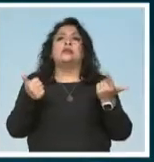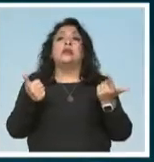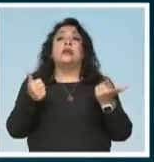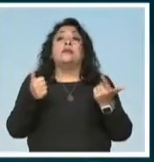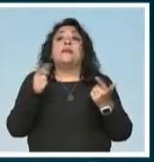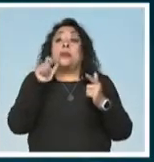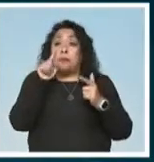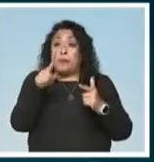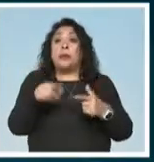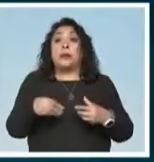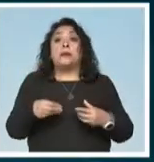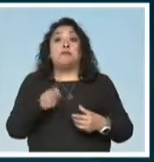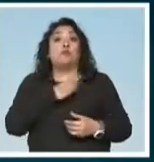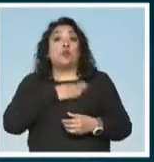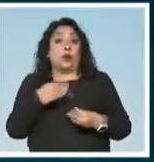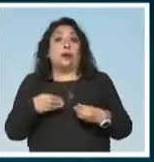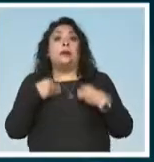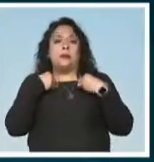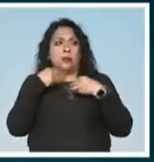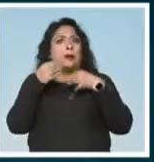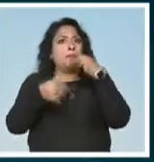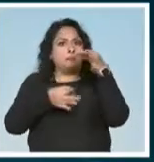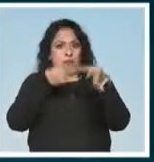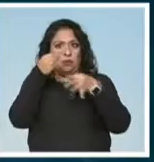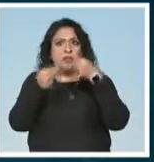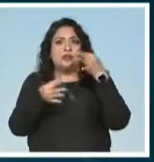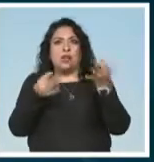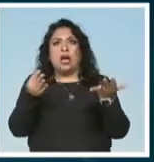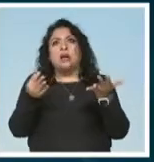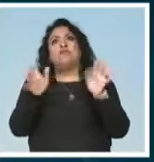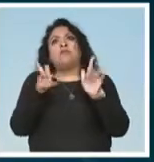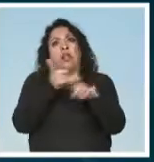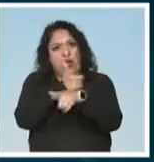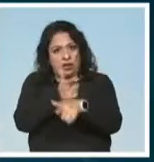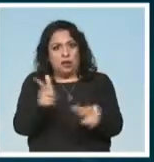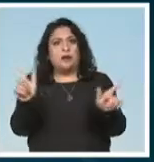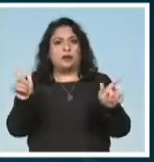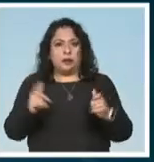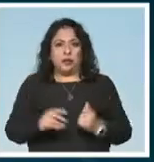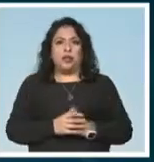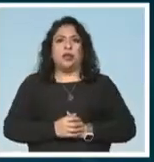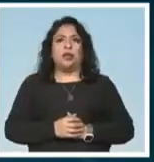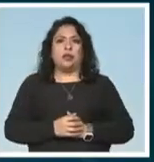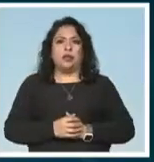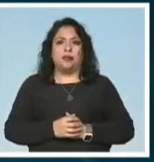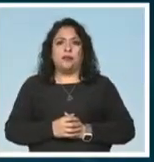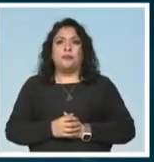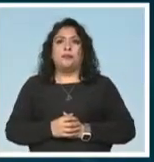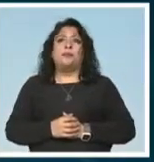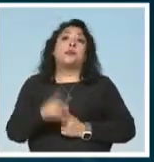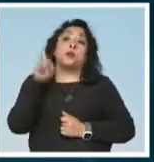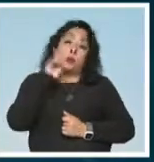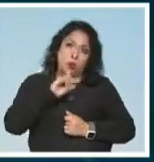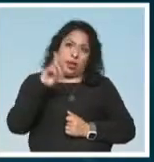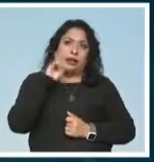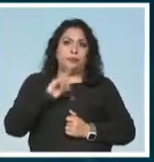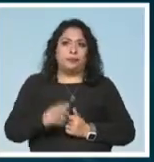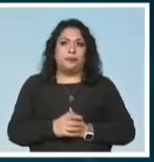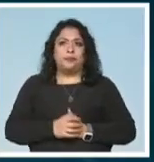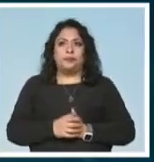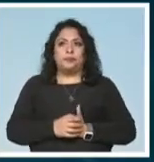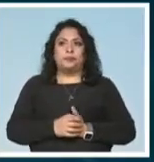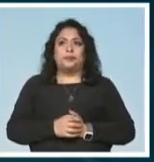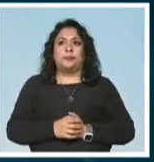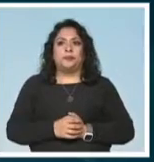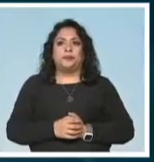also good life and freedom and woman.